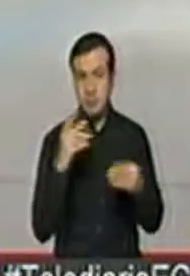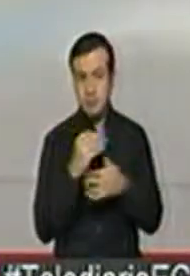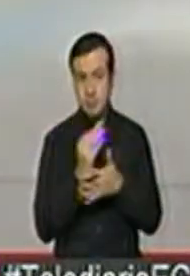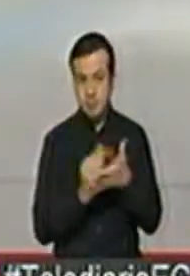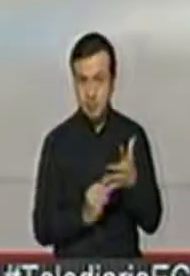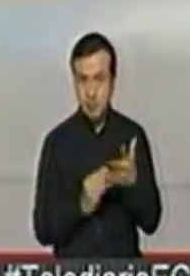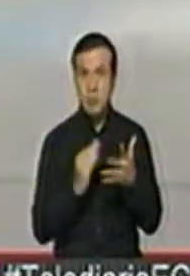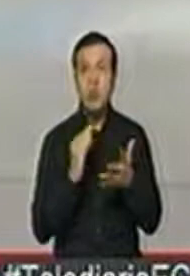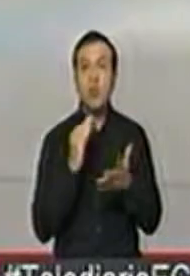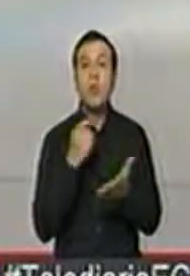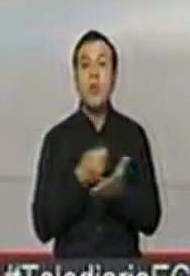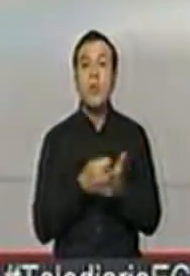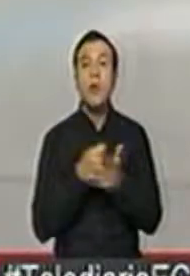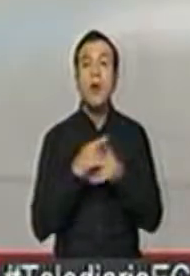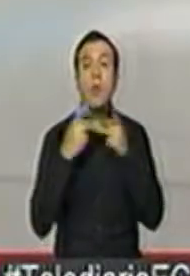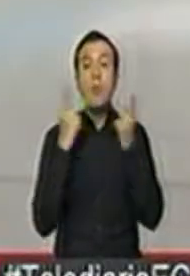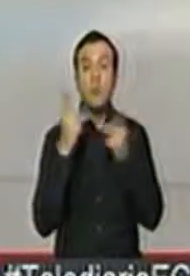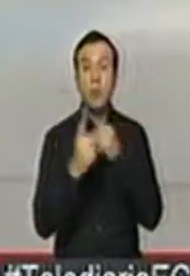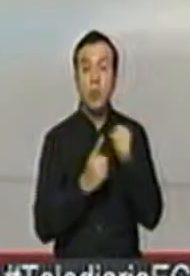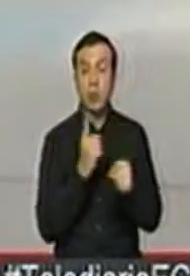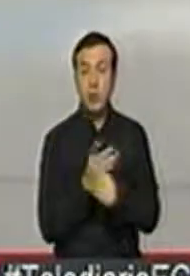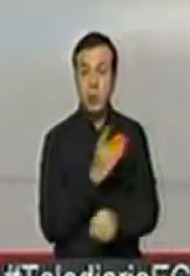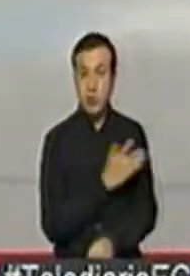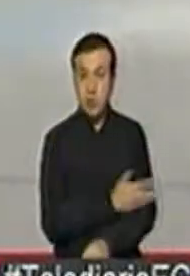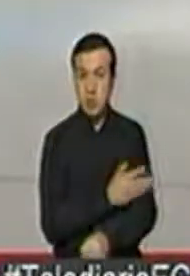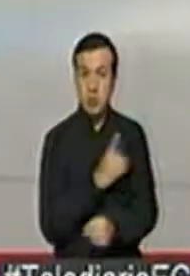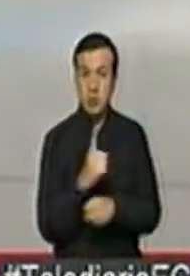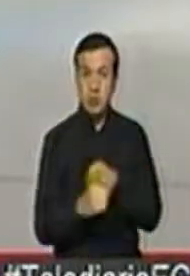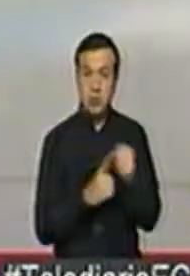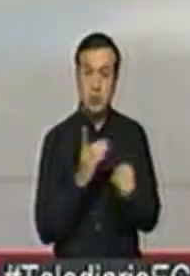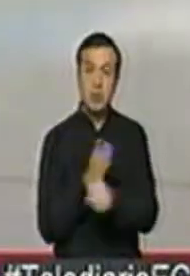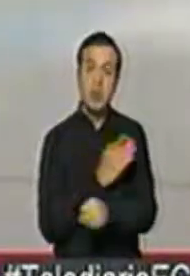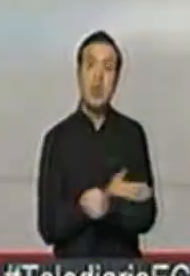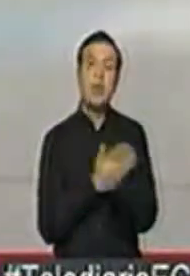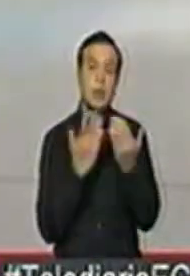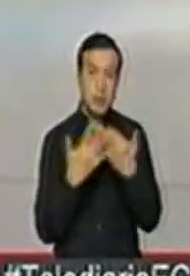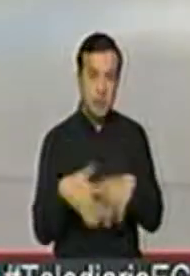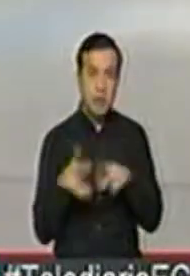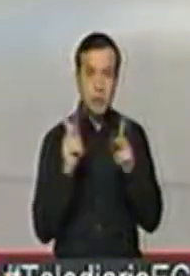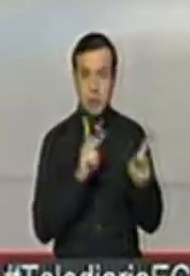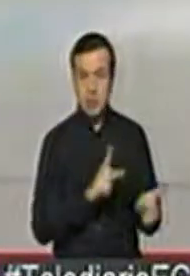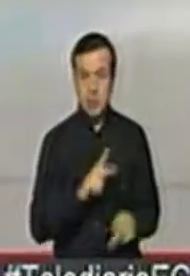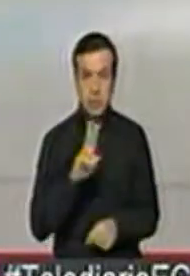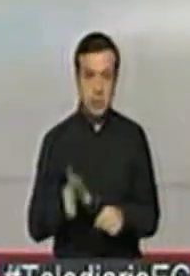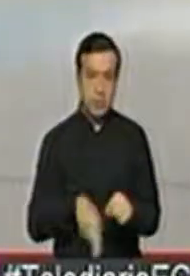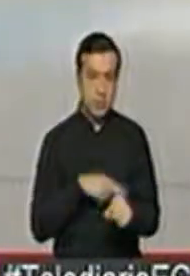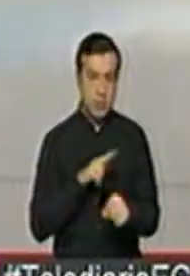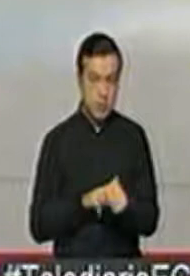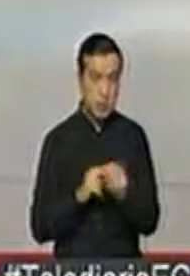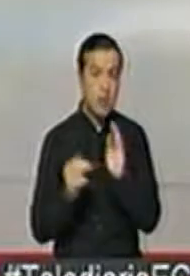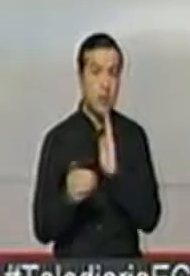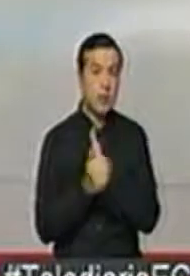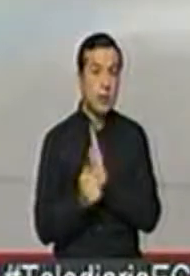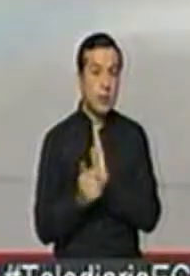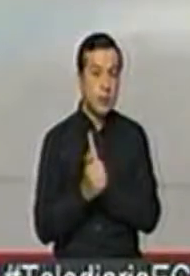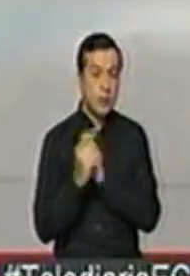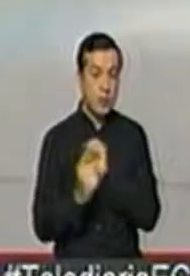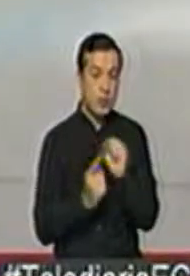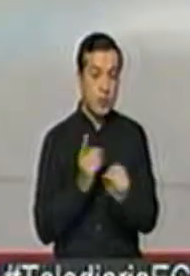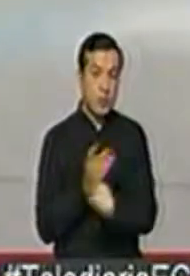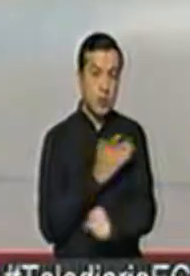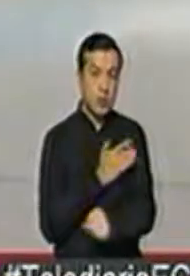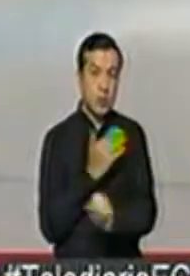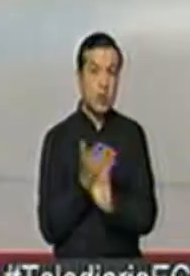en la compra pública. El año anterior ya ejecutamos este Plan Nacional de Capacitación y Certificación. Y el año anterior